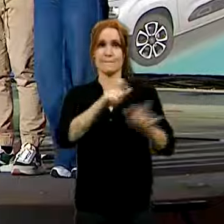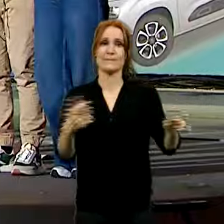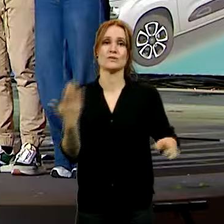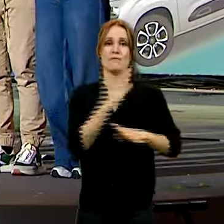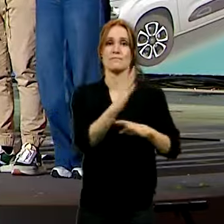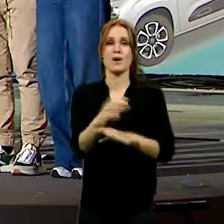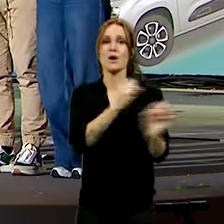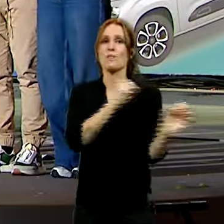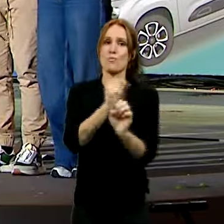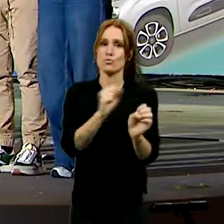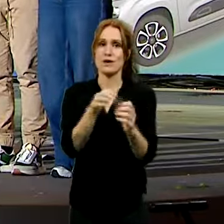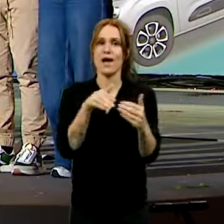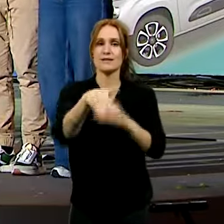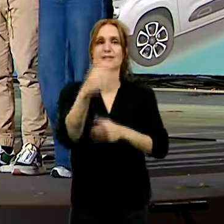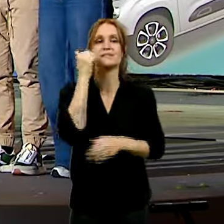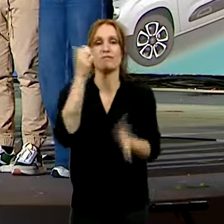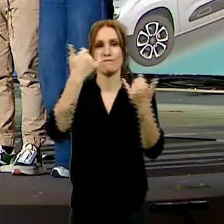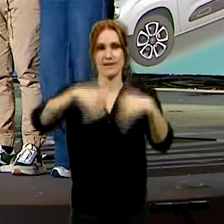murga de esta gran final.